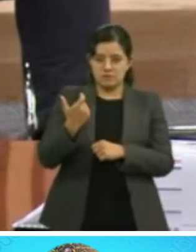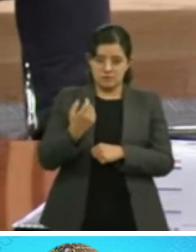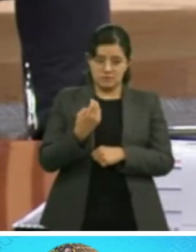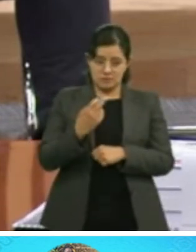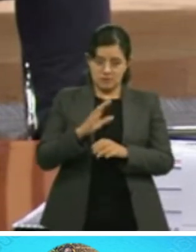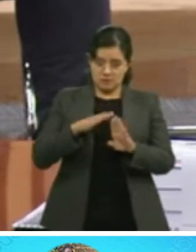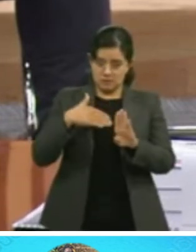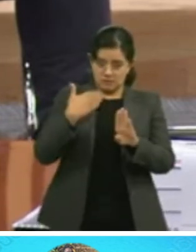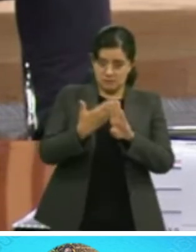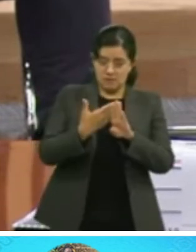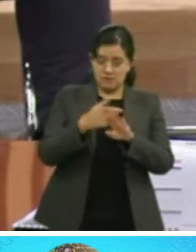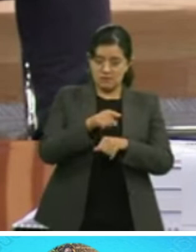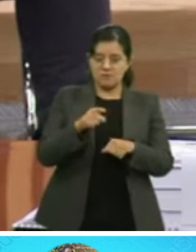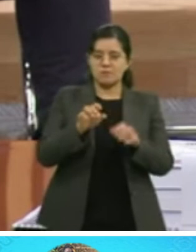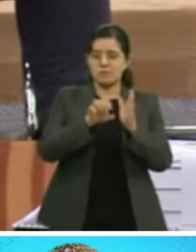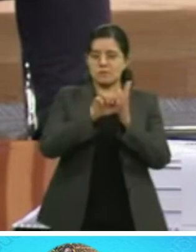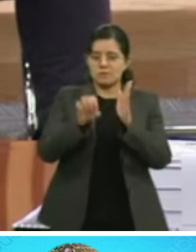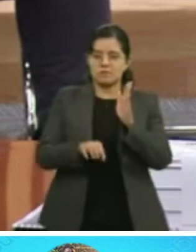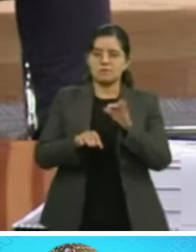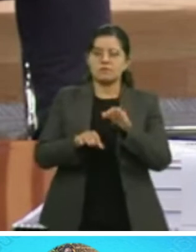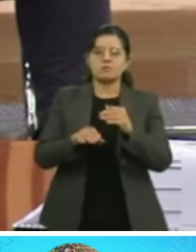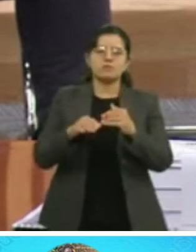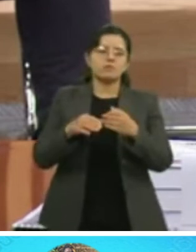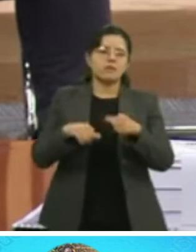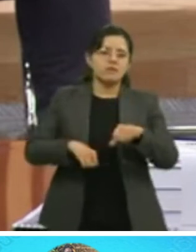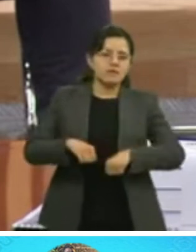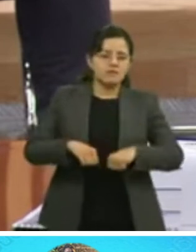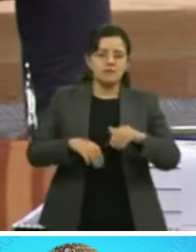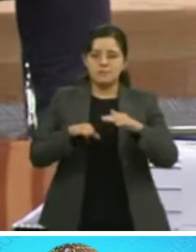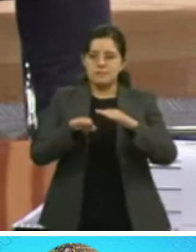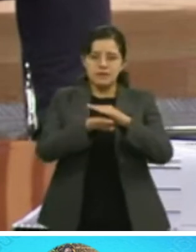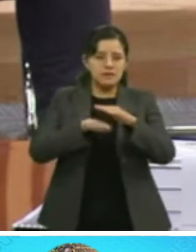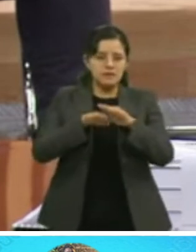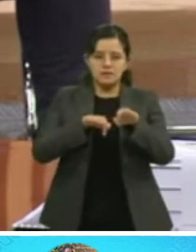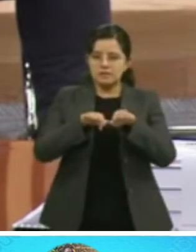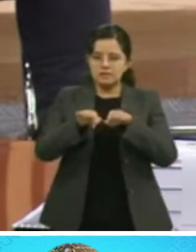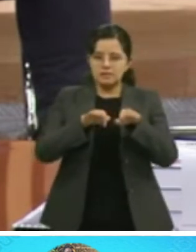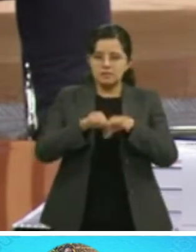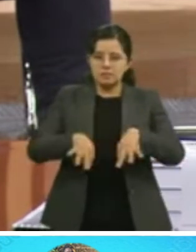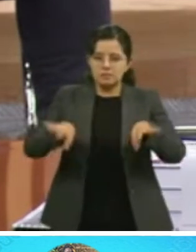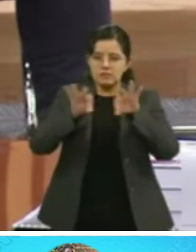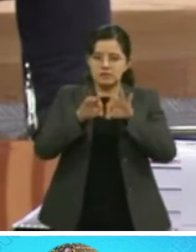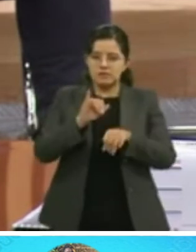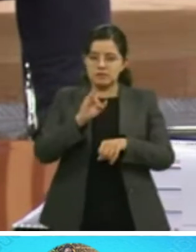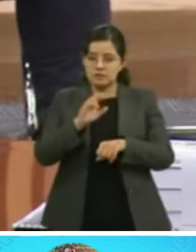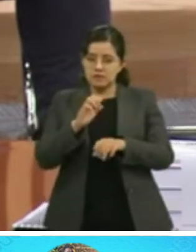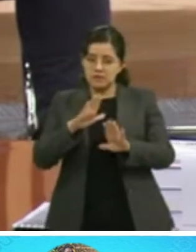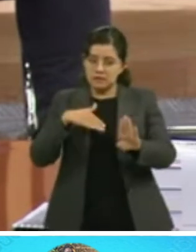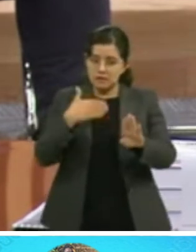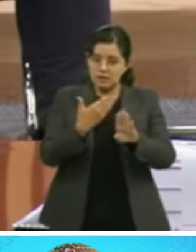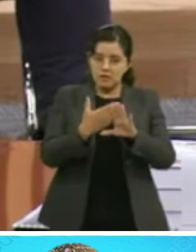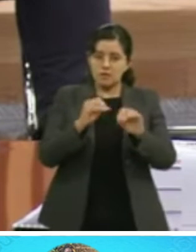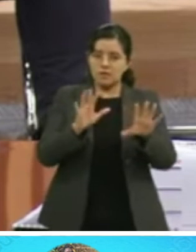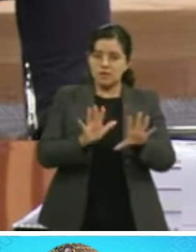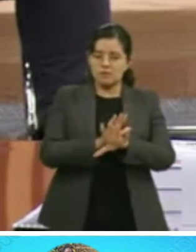afectar funciones esenciales del INE, porque además las